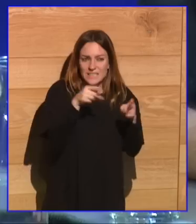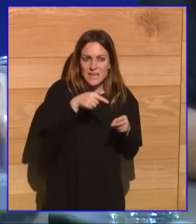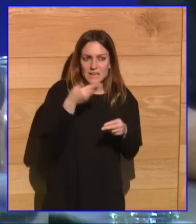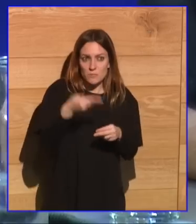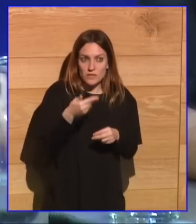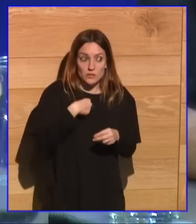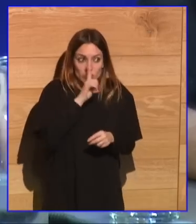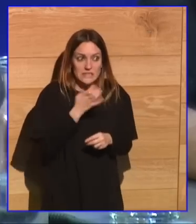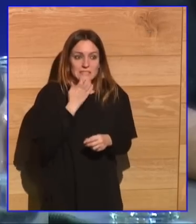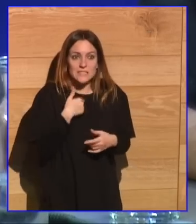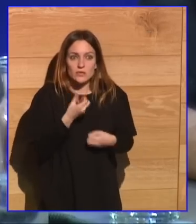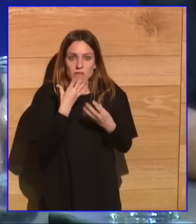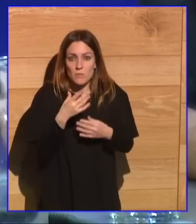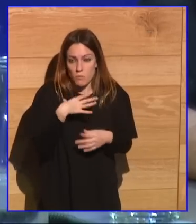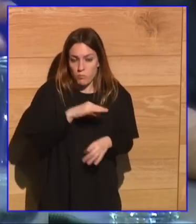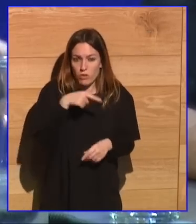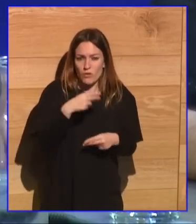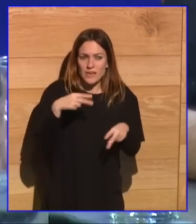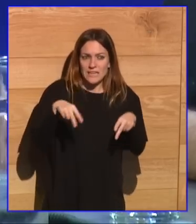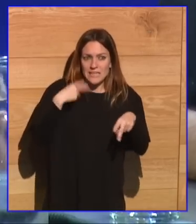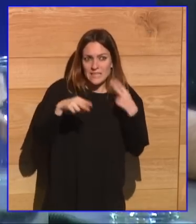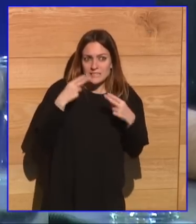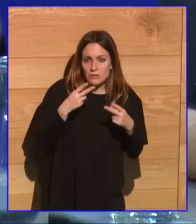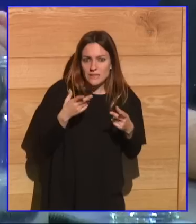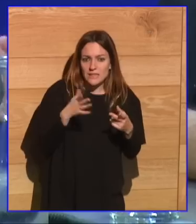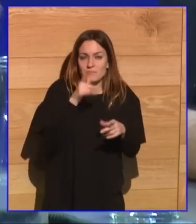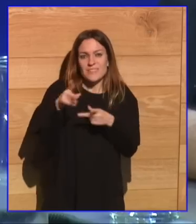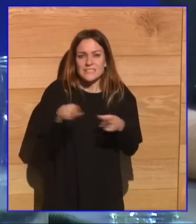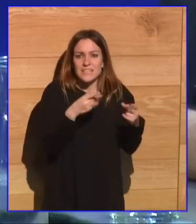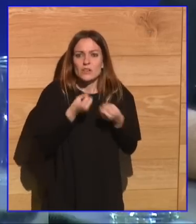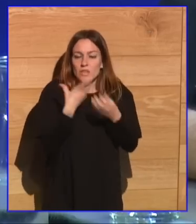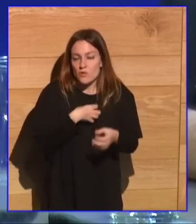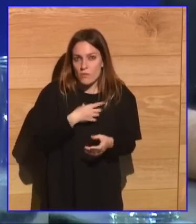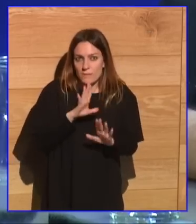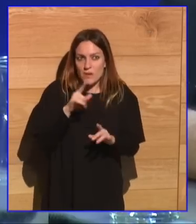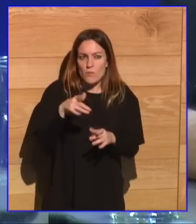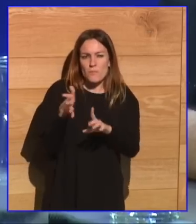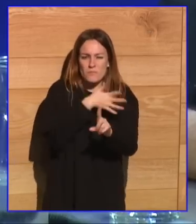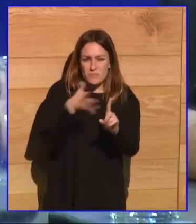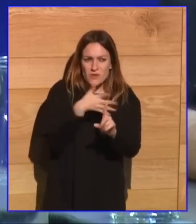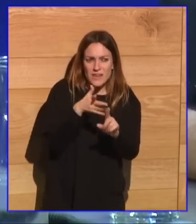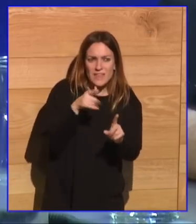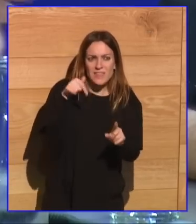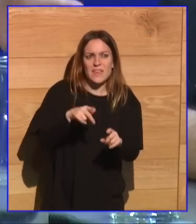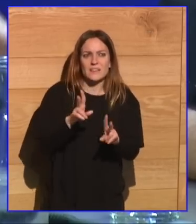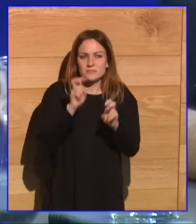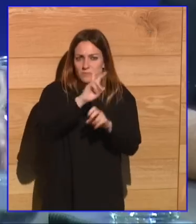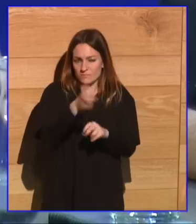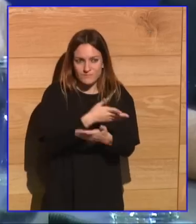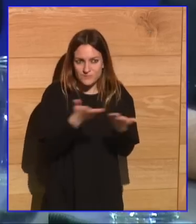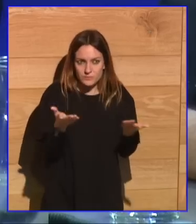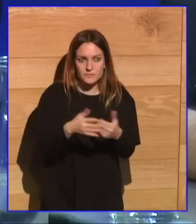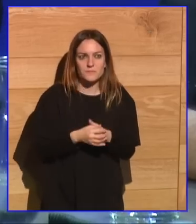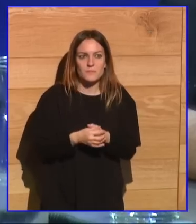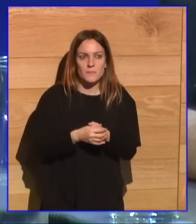si la puedo contarla, cuando están en el restaurante, no se puede contar escenas, pero es que me parece que toda la violencia, todo lo que sucede, toda la marginación, en fin, lo horrible que es la